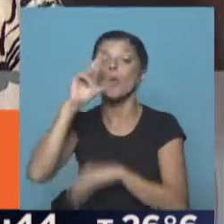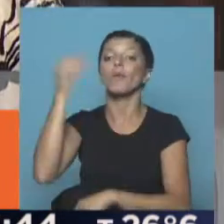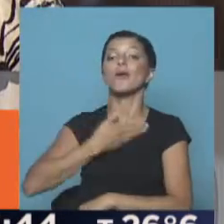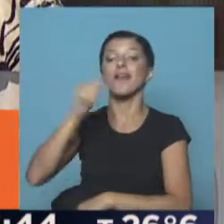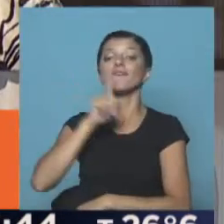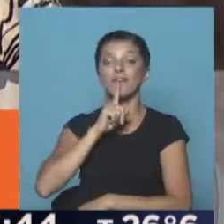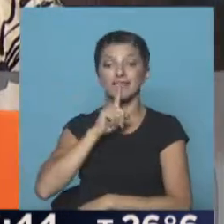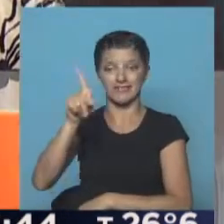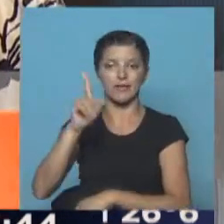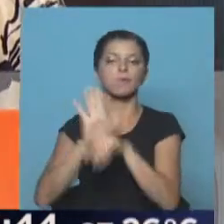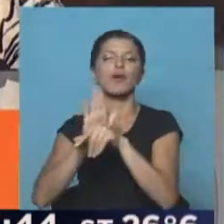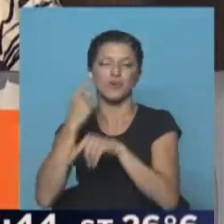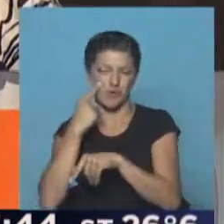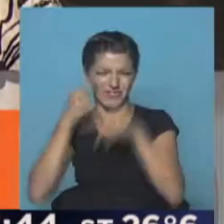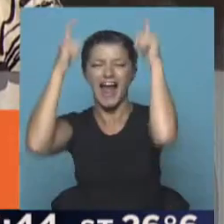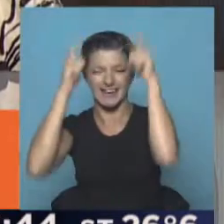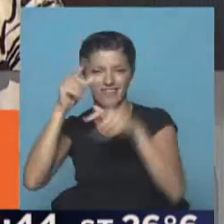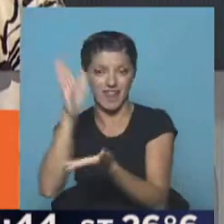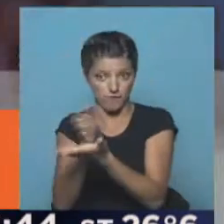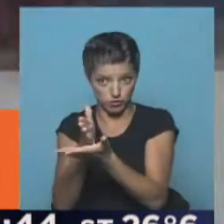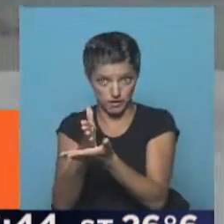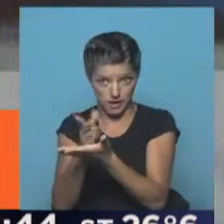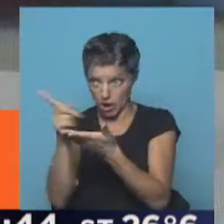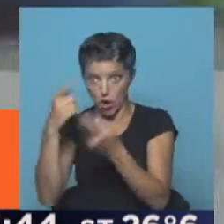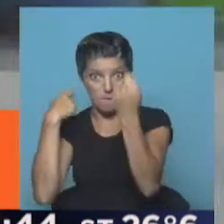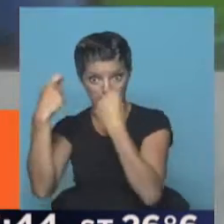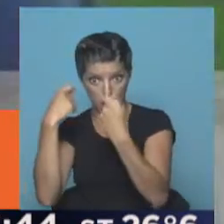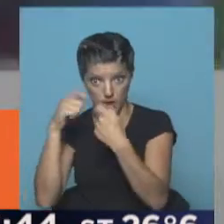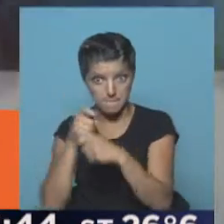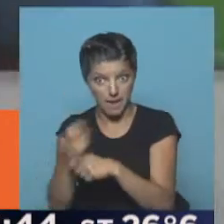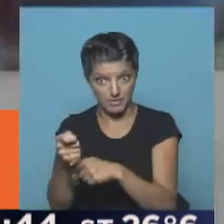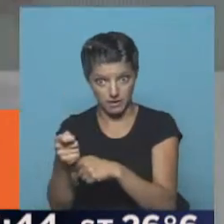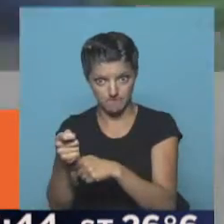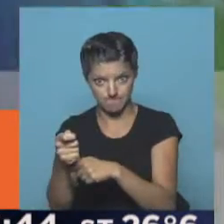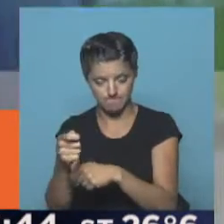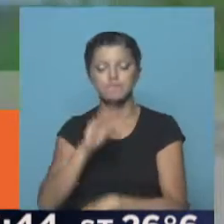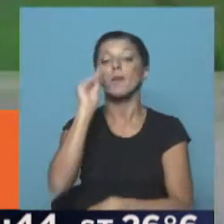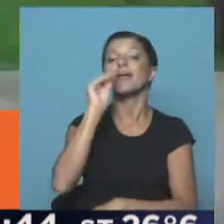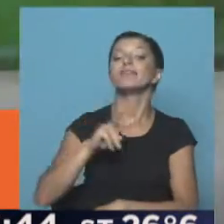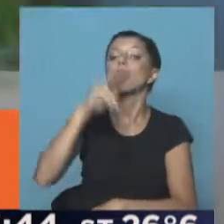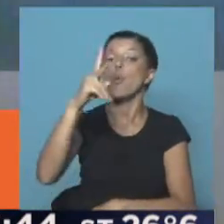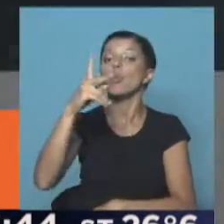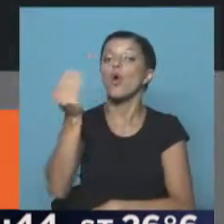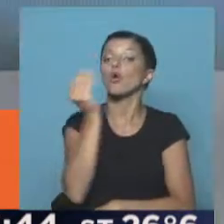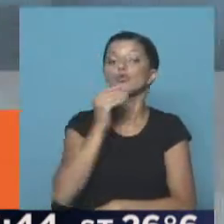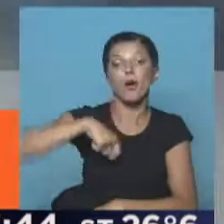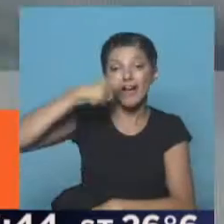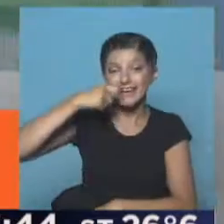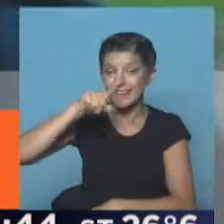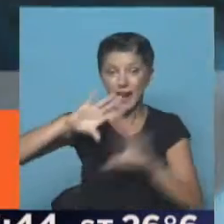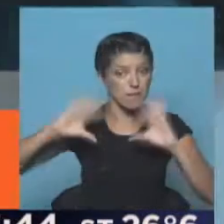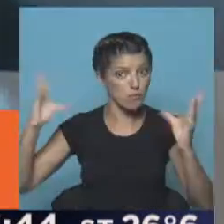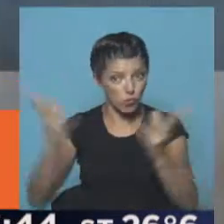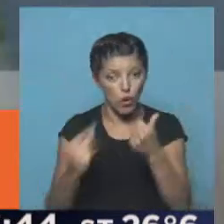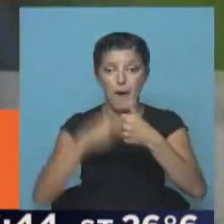rey de la frontera, en la frontera con Paraguay. Brasil es el segundo consumidor de cocaína del mundo, después de